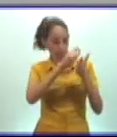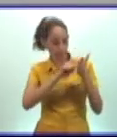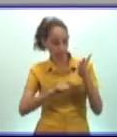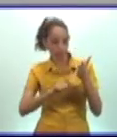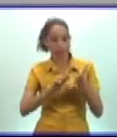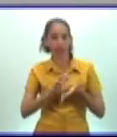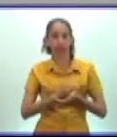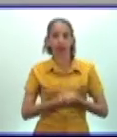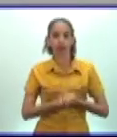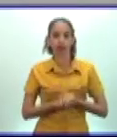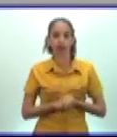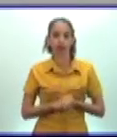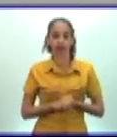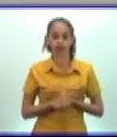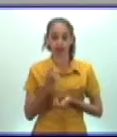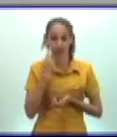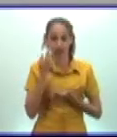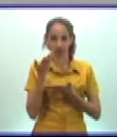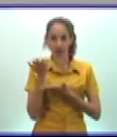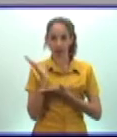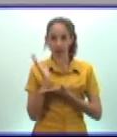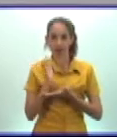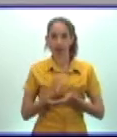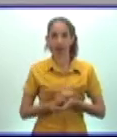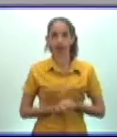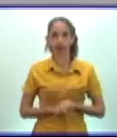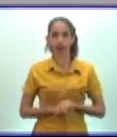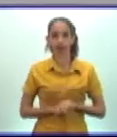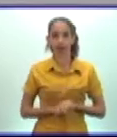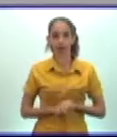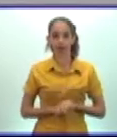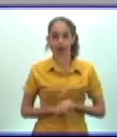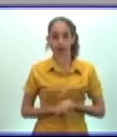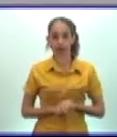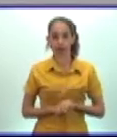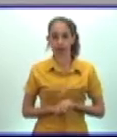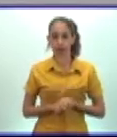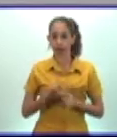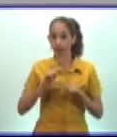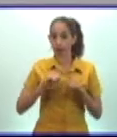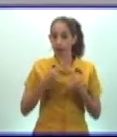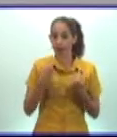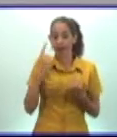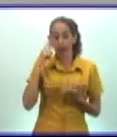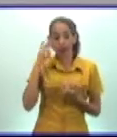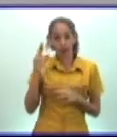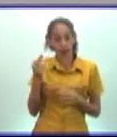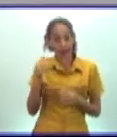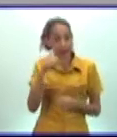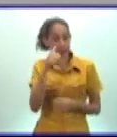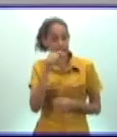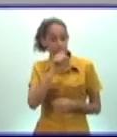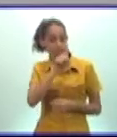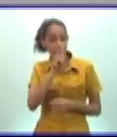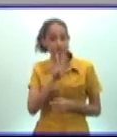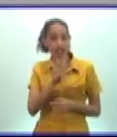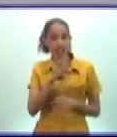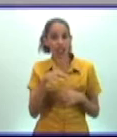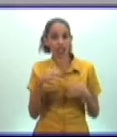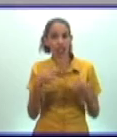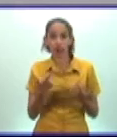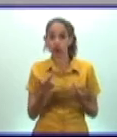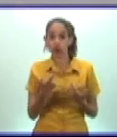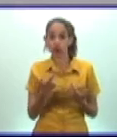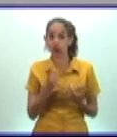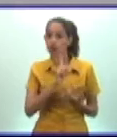el 6, nos queda 14 tercios, pero 14 tercios no lo podemos seguir simplificando porque 14 no